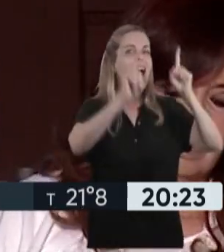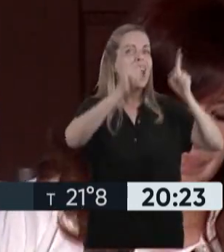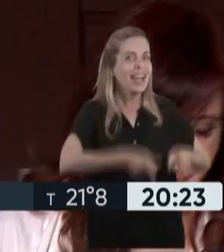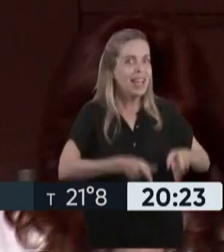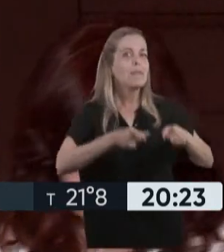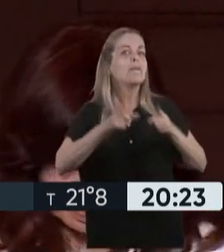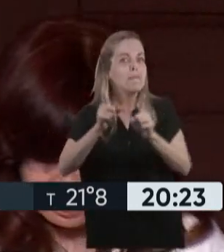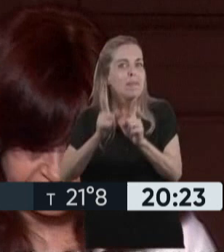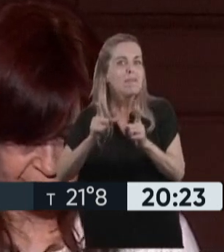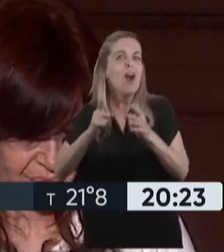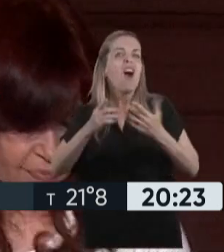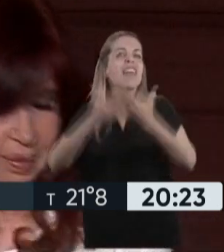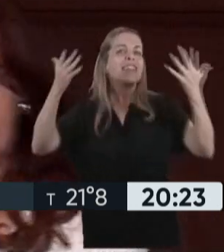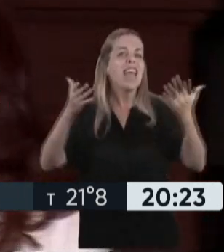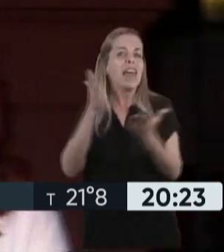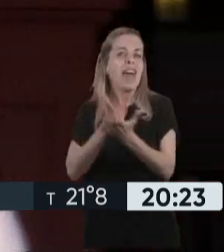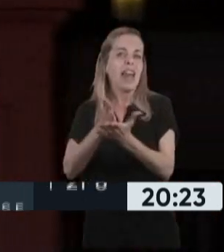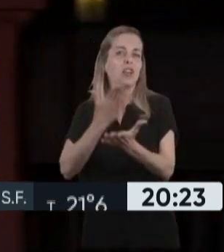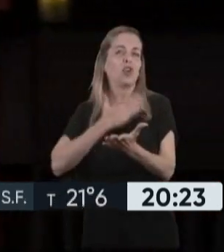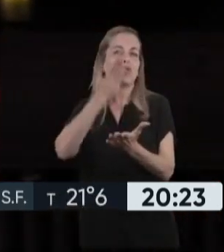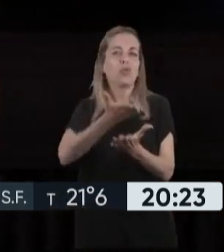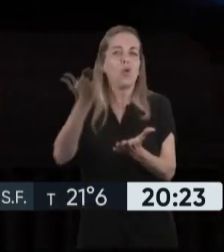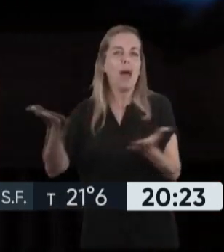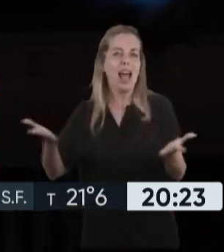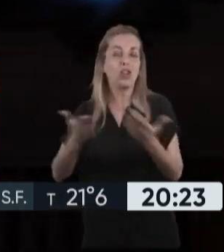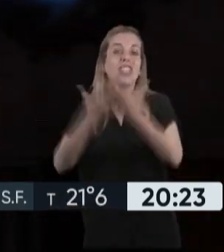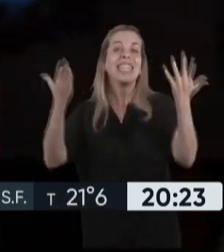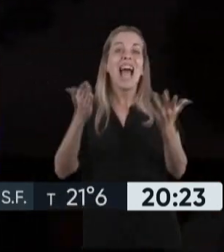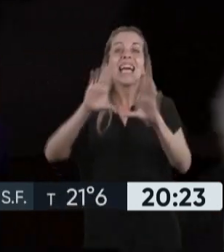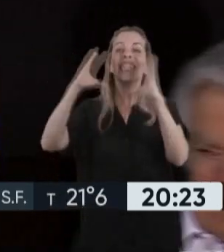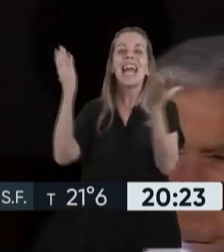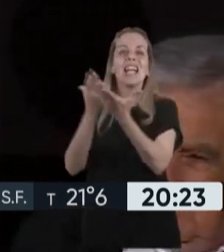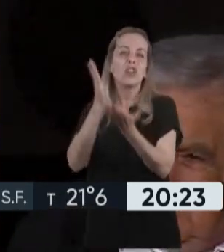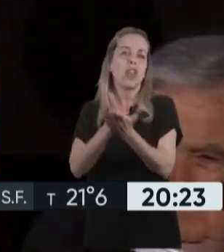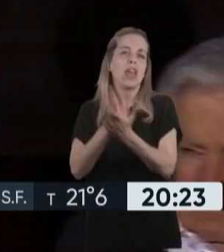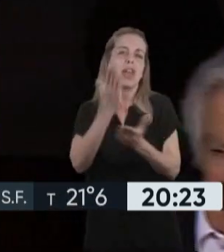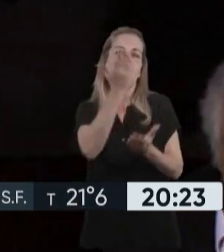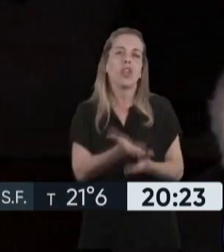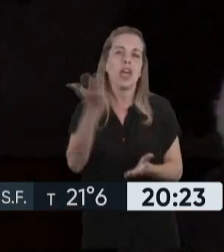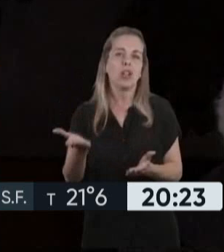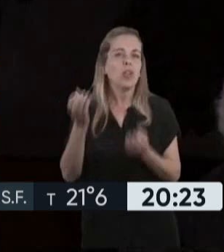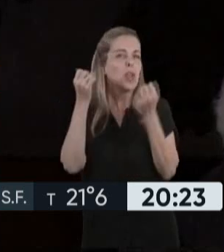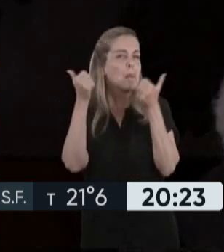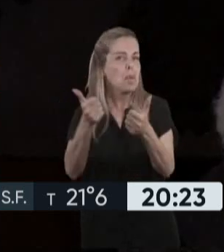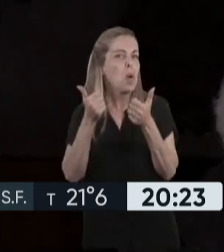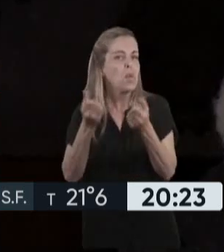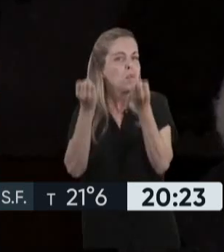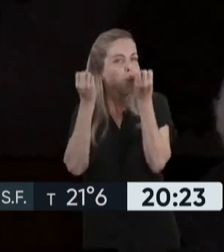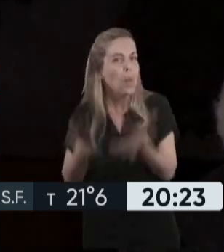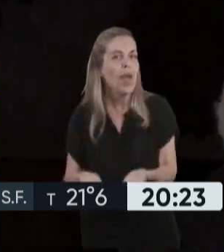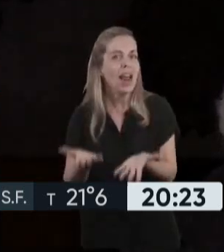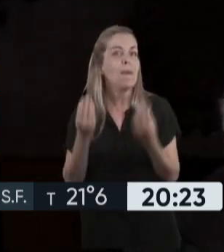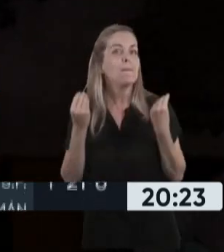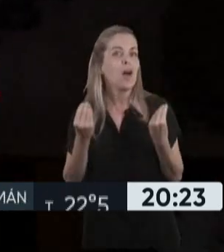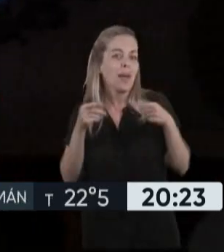los días de los derechos humanos, el Día Internacional de los Derechos Humanos. Y está muy bien, porque por